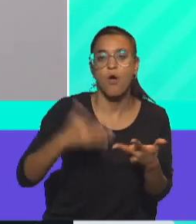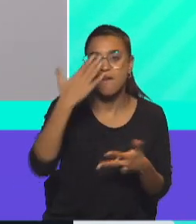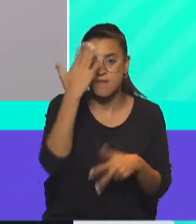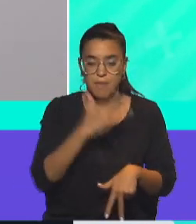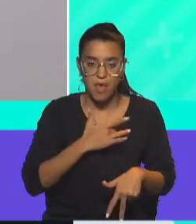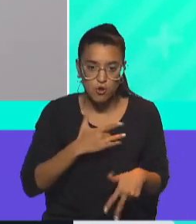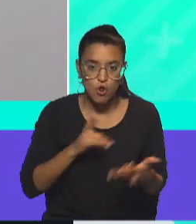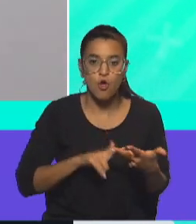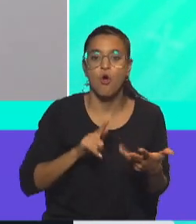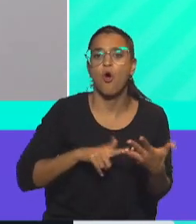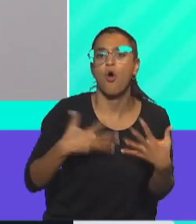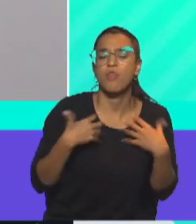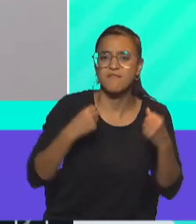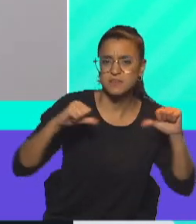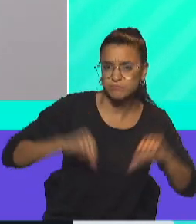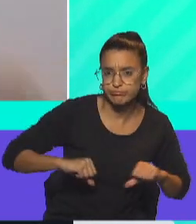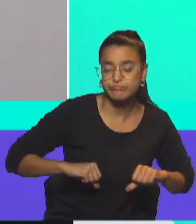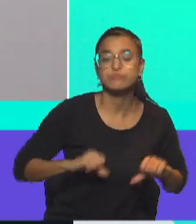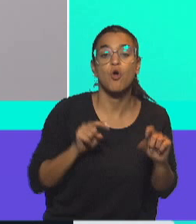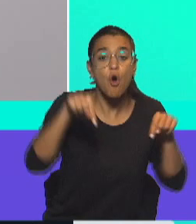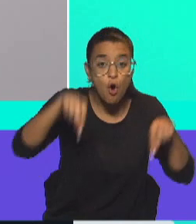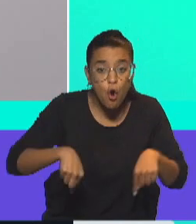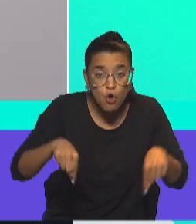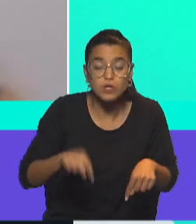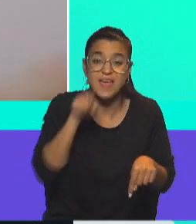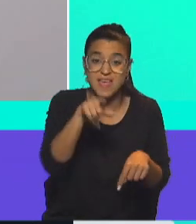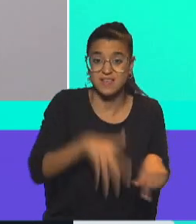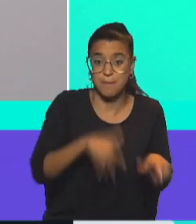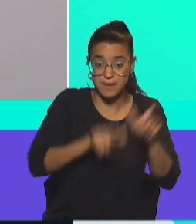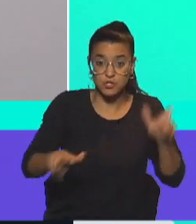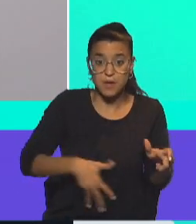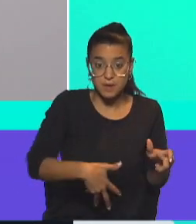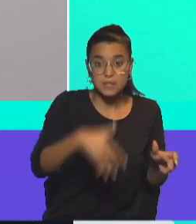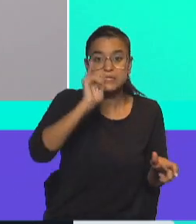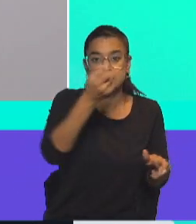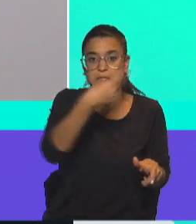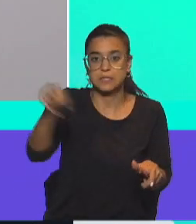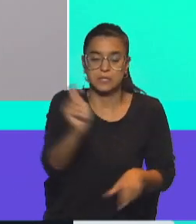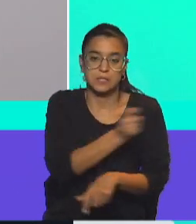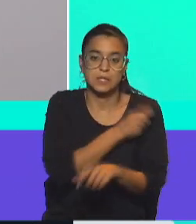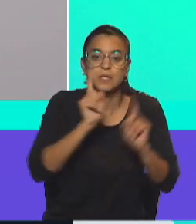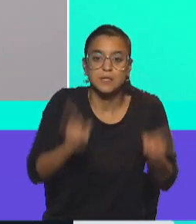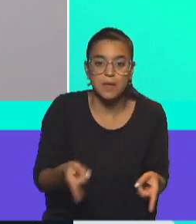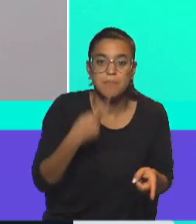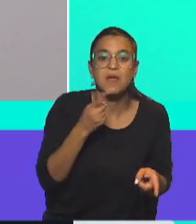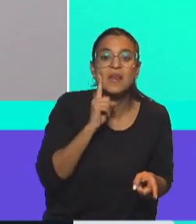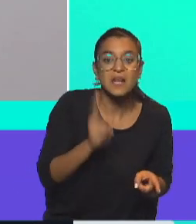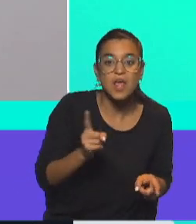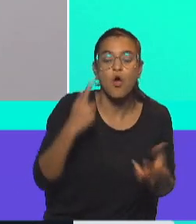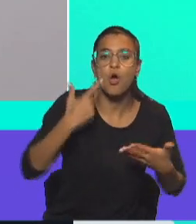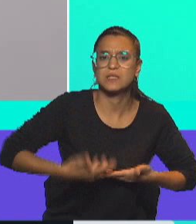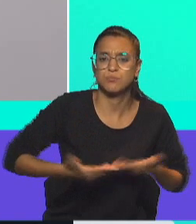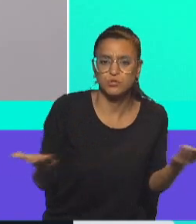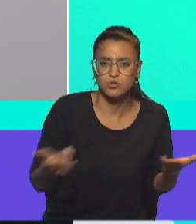o que sean inmunosuprimidos. Hoy por hoy, esas son las embarazadas que tienen indicación, además de las embarazadas con altos riesgos de